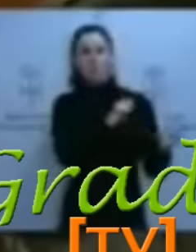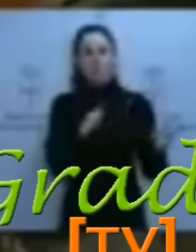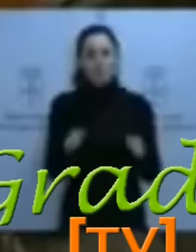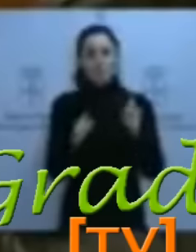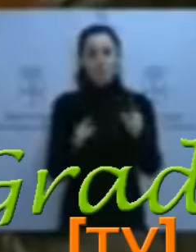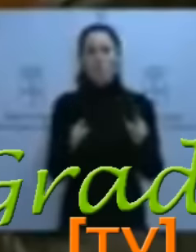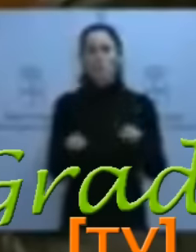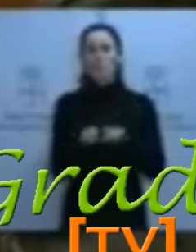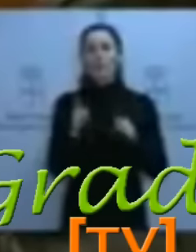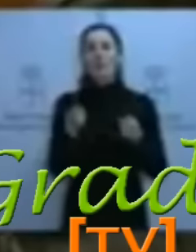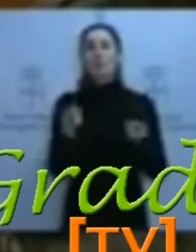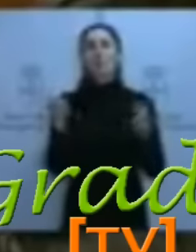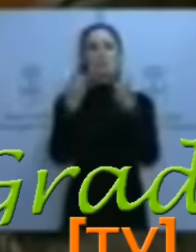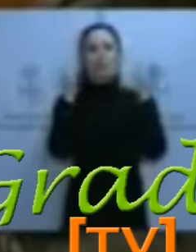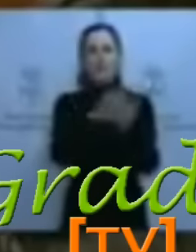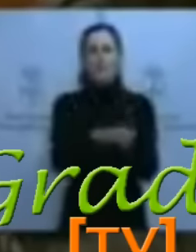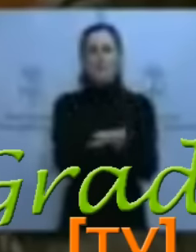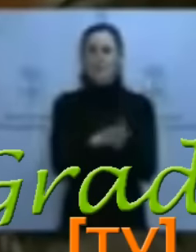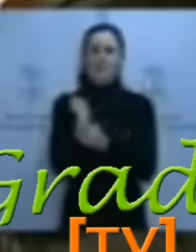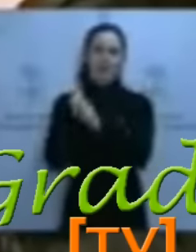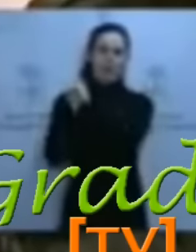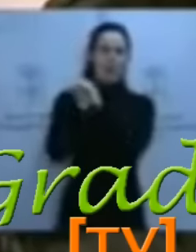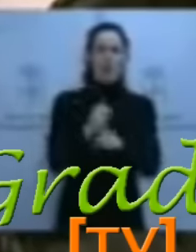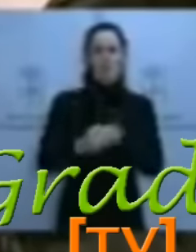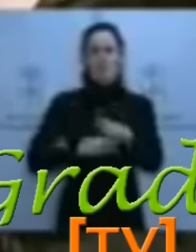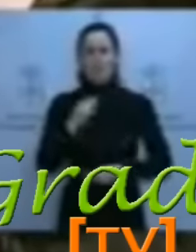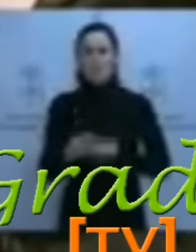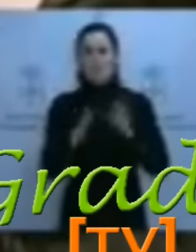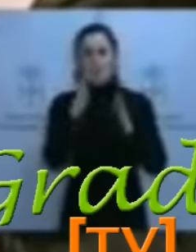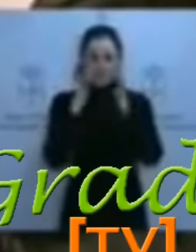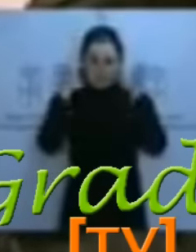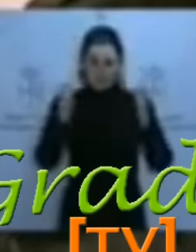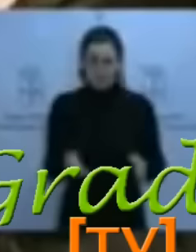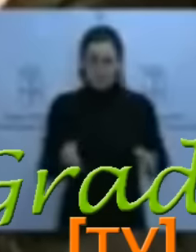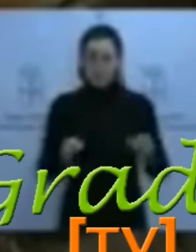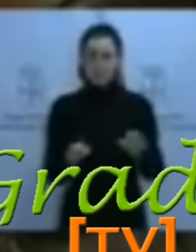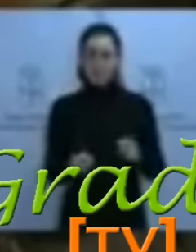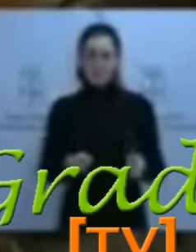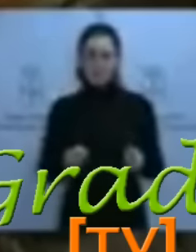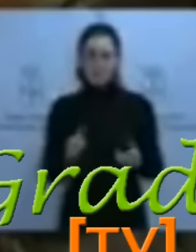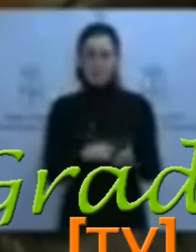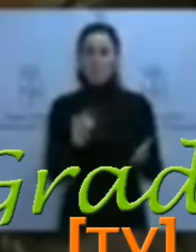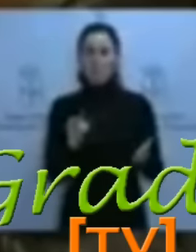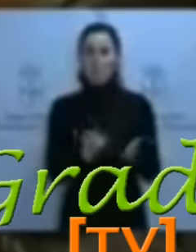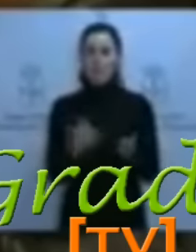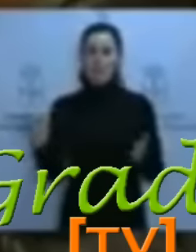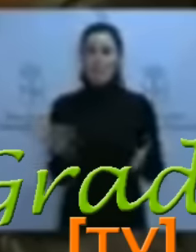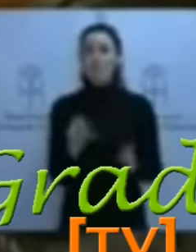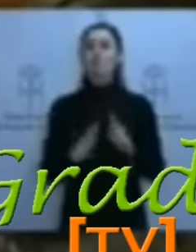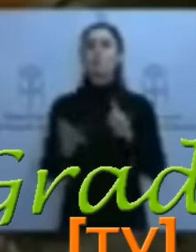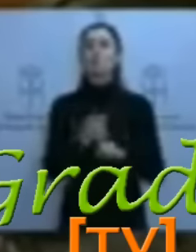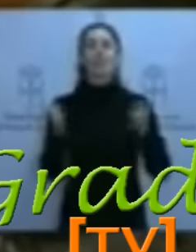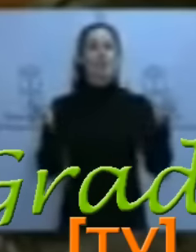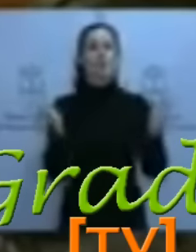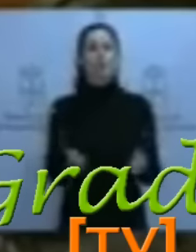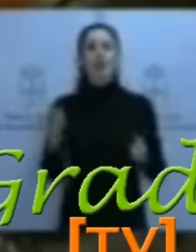vender humo. Lleva años haciéndolo. Pero si realmente que un plan quiere que sea resolutivo,